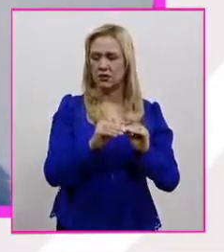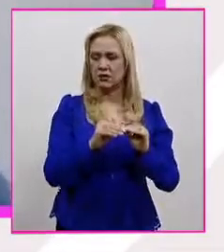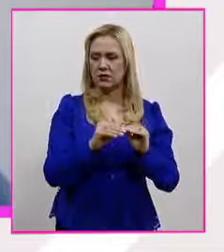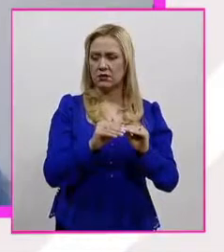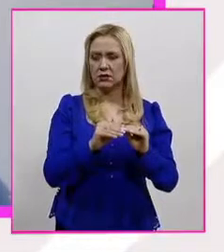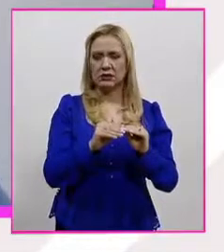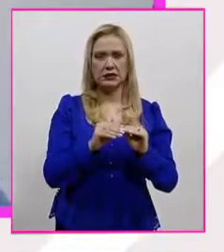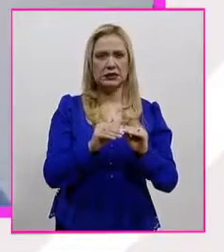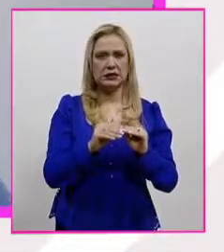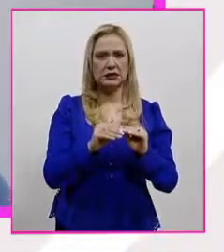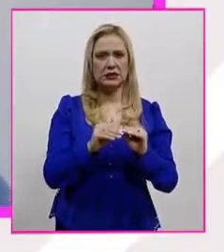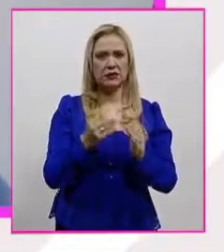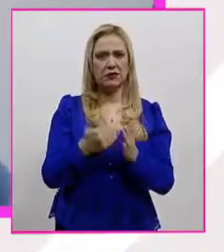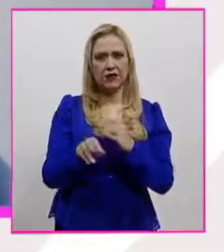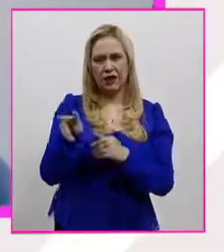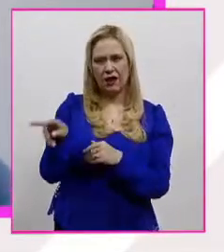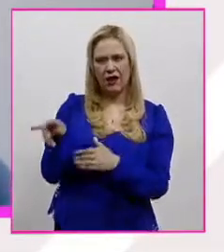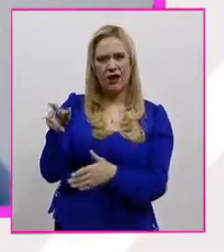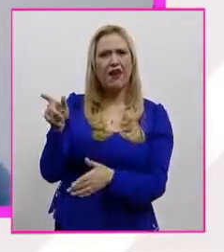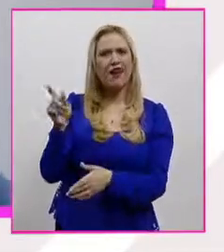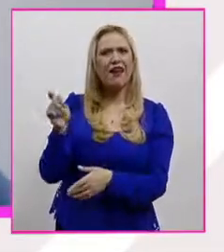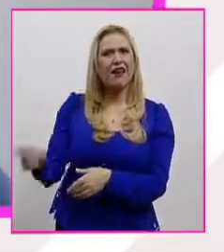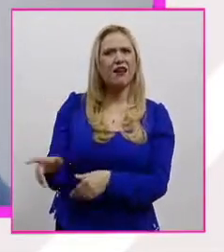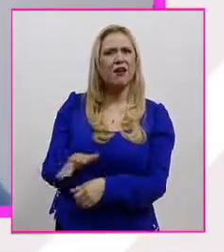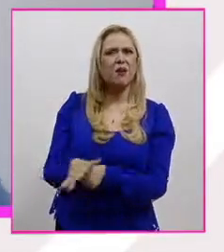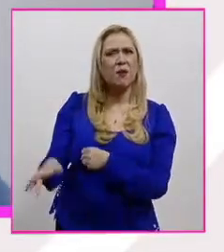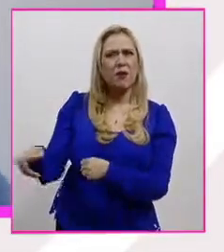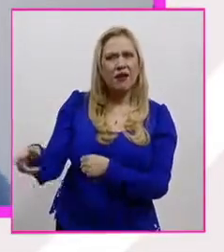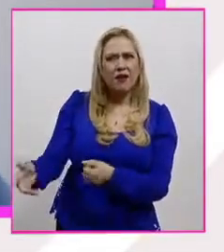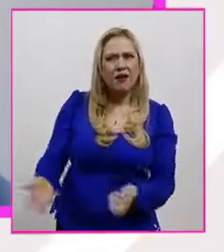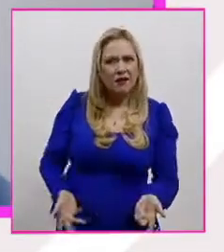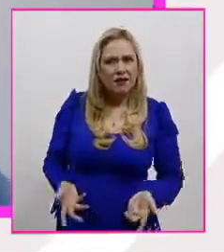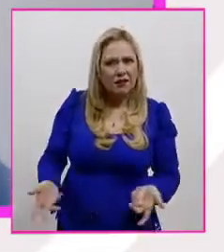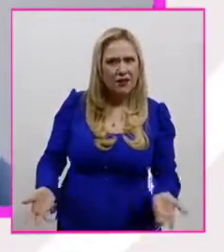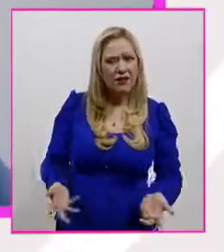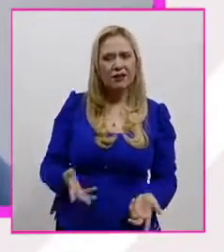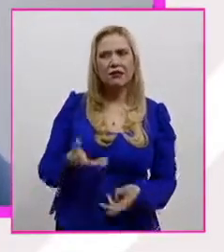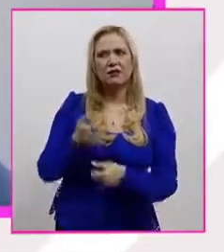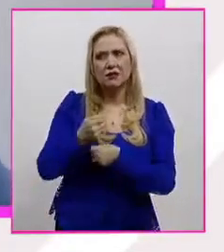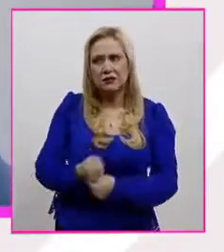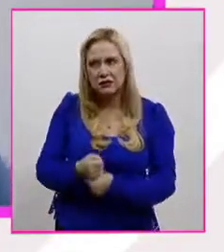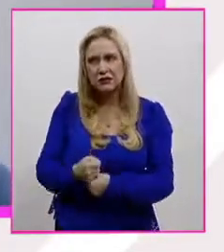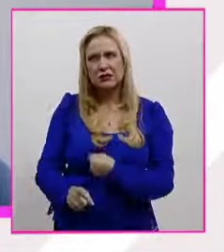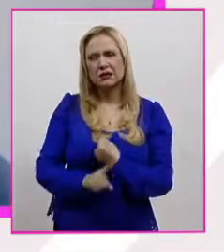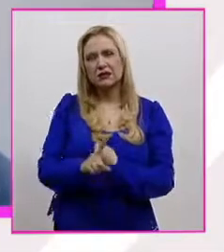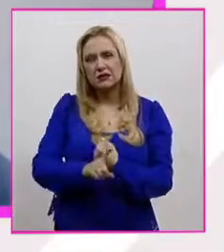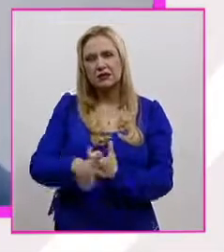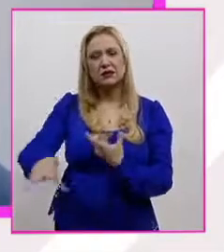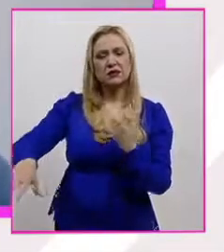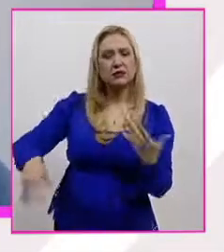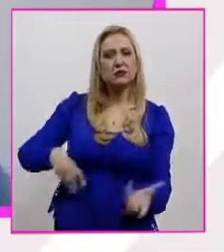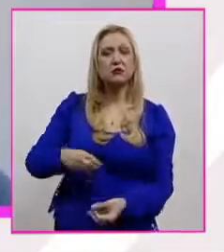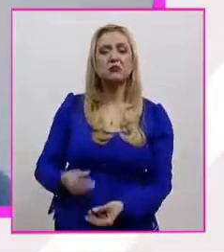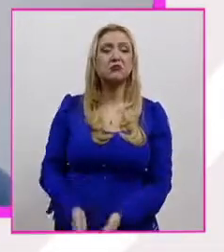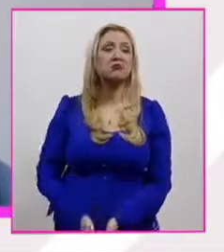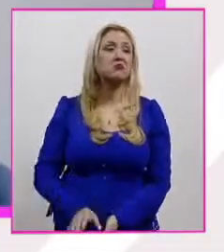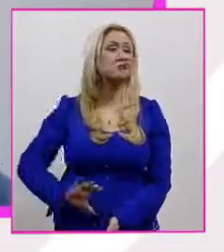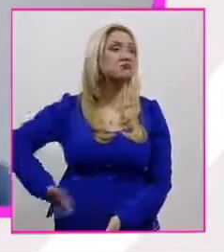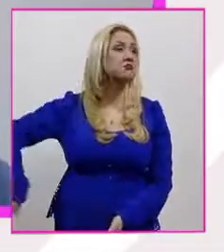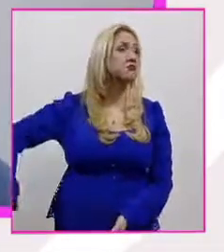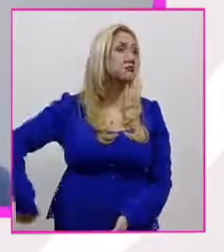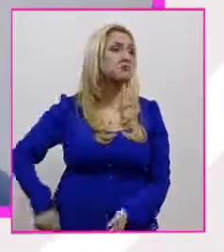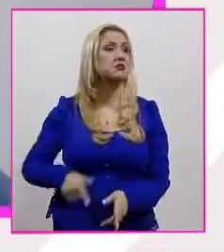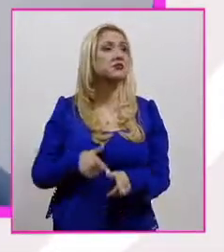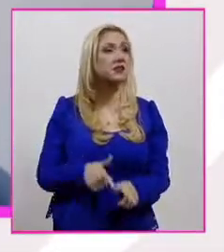te centras en identificar cuáles son las brechas, cuáles son las opresiones que se están reproduciendo en tu sistema, los vas a